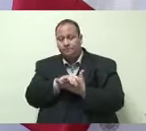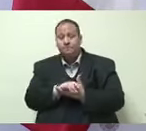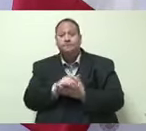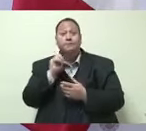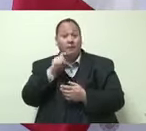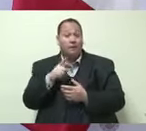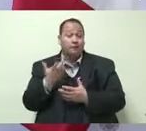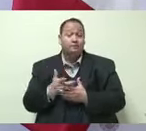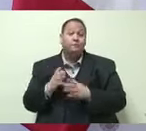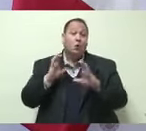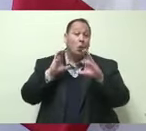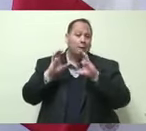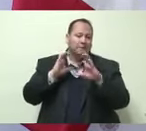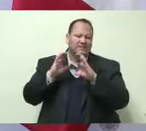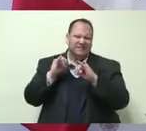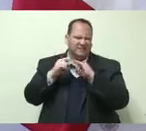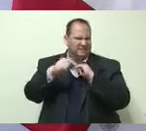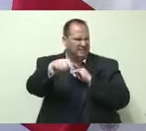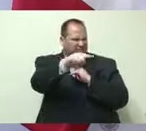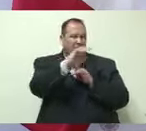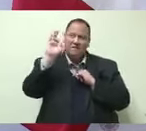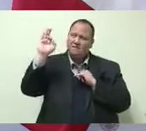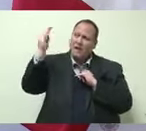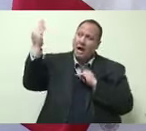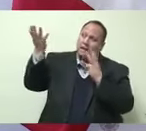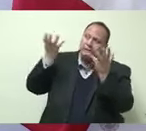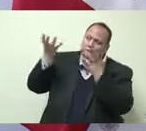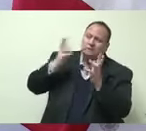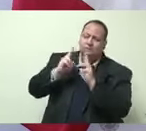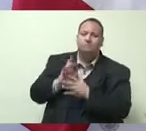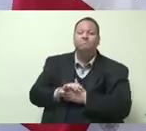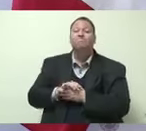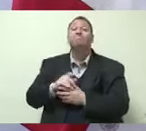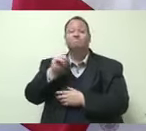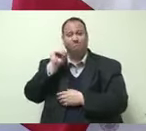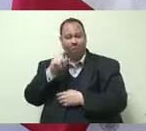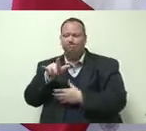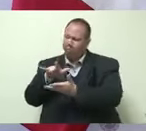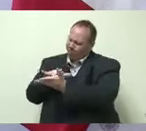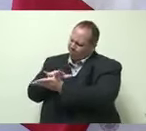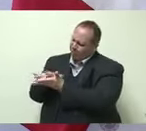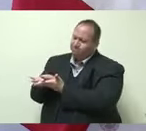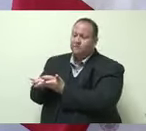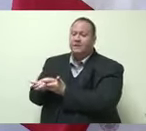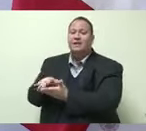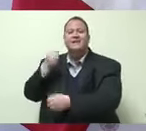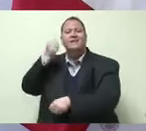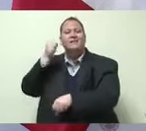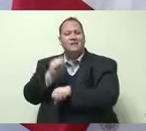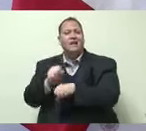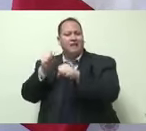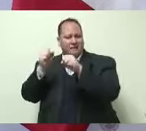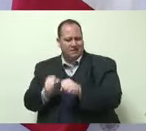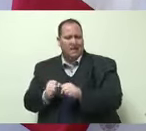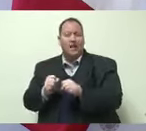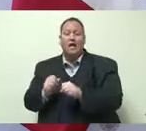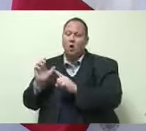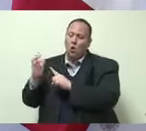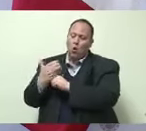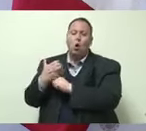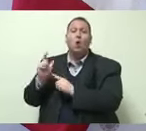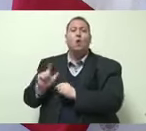por la gestión y comunicación que ha habido con las instituciones del orden federal. Extensivo también es ese apoyo absoluto por parte de la Secretaría de Seguridad y Protección Ciudadana